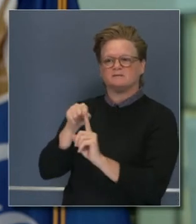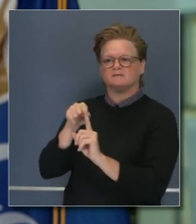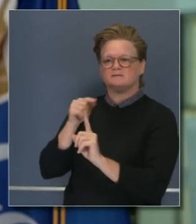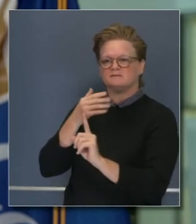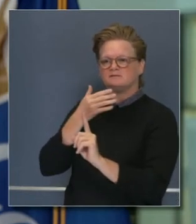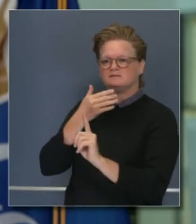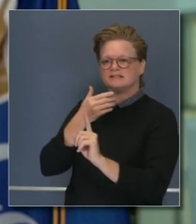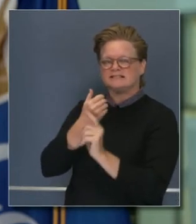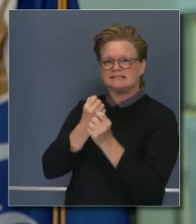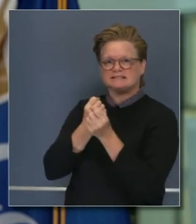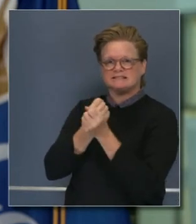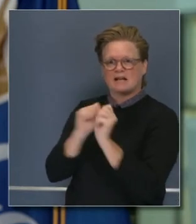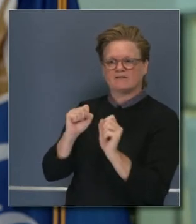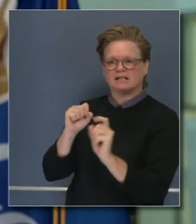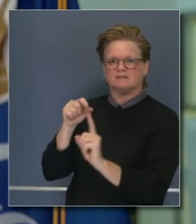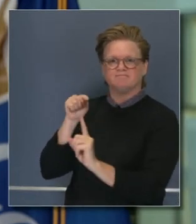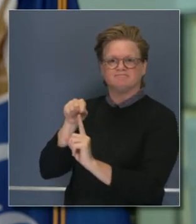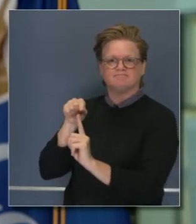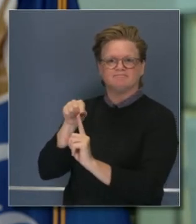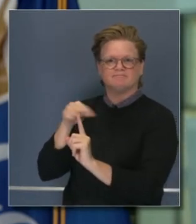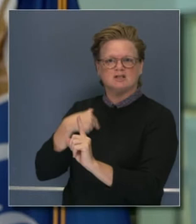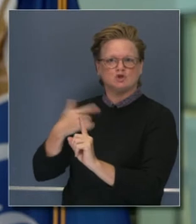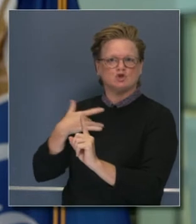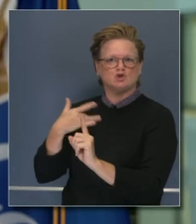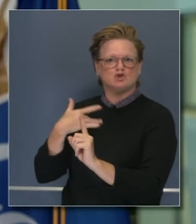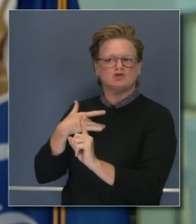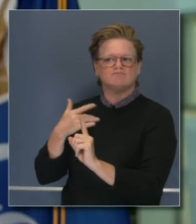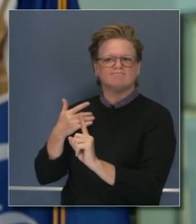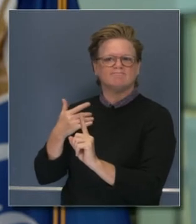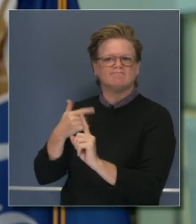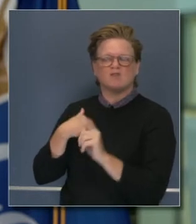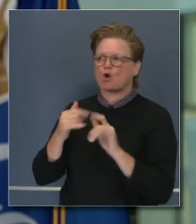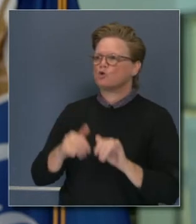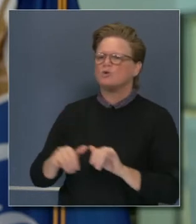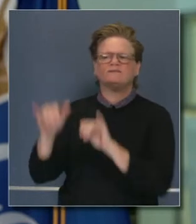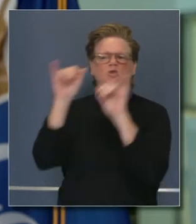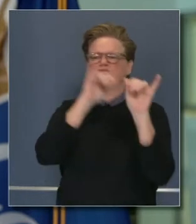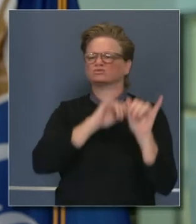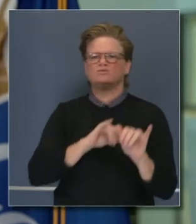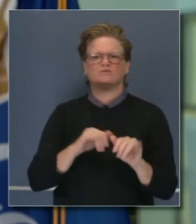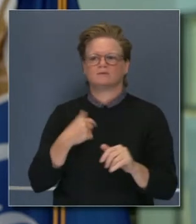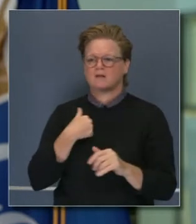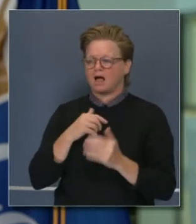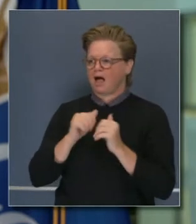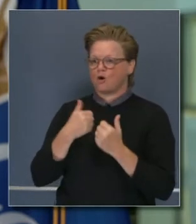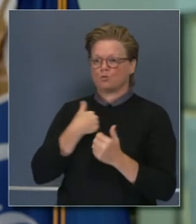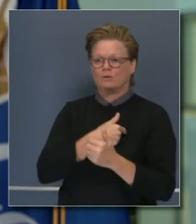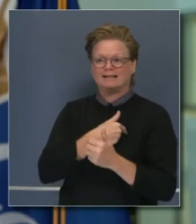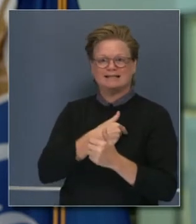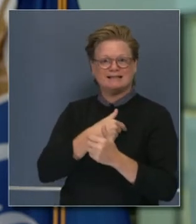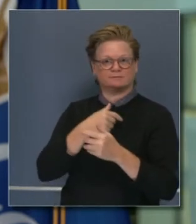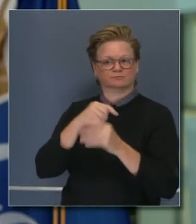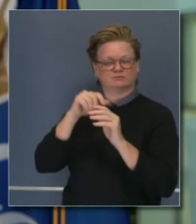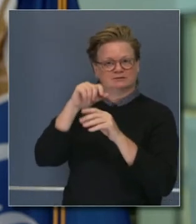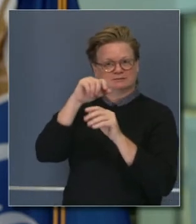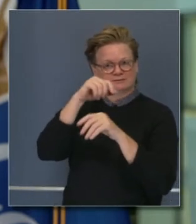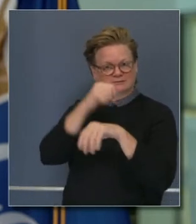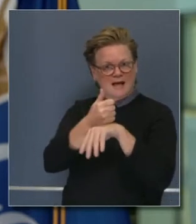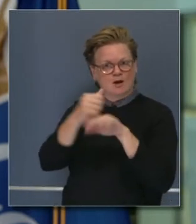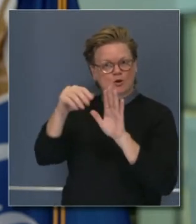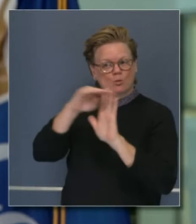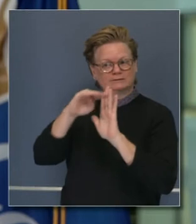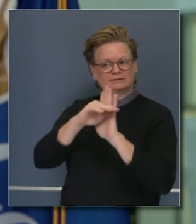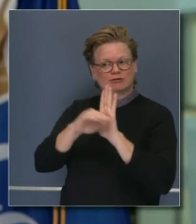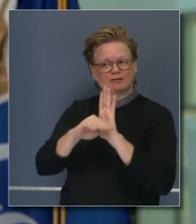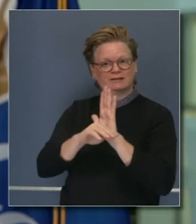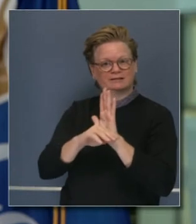principio fundamental. Es universal, ha sido consistente en cuanto a escuelas. Emitimos pautas el 17